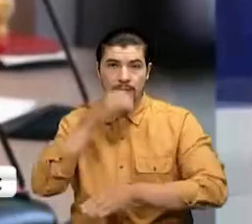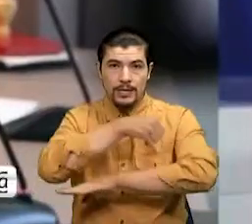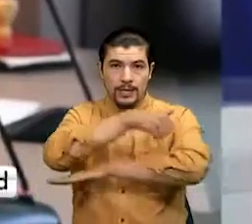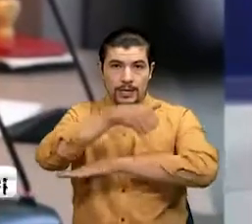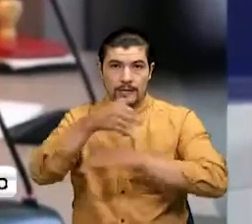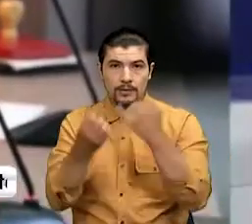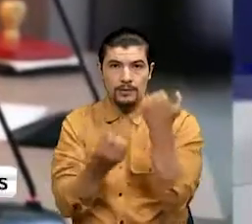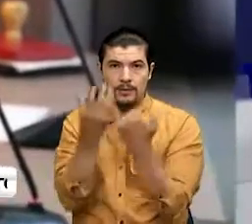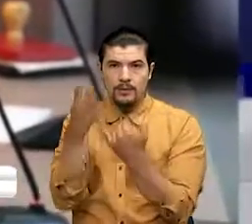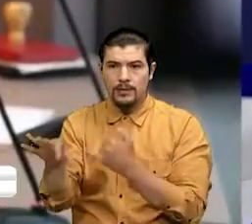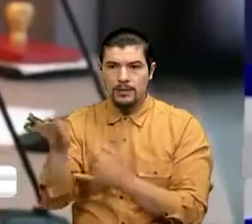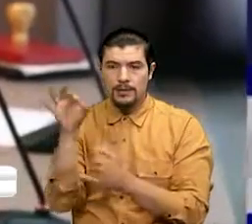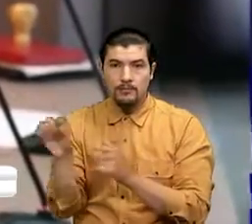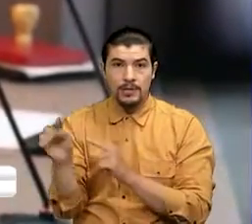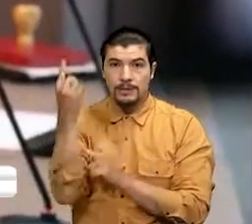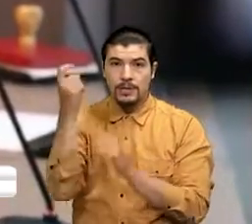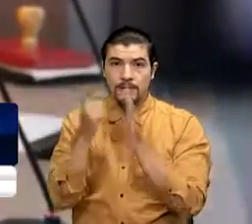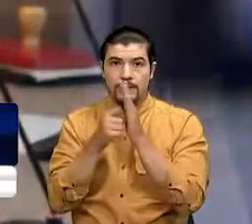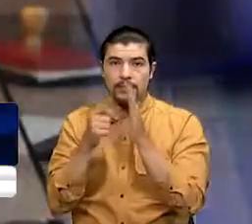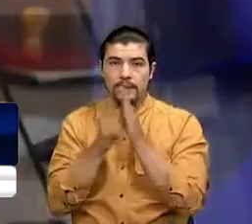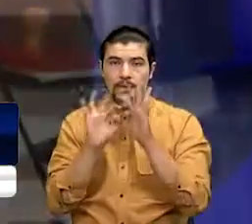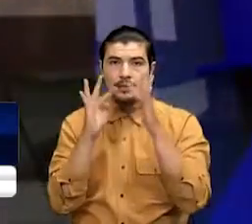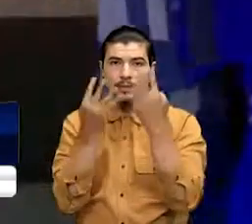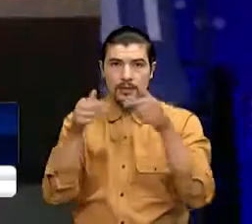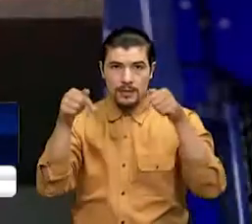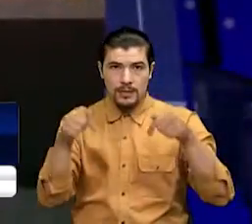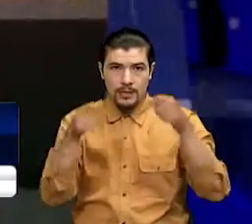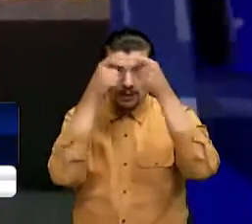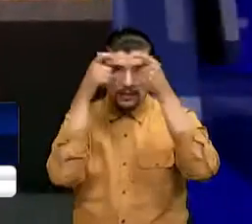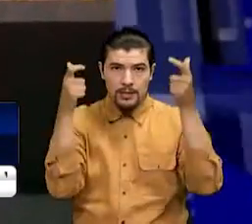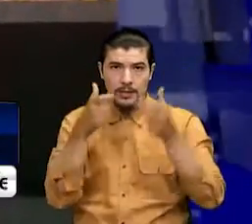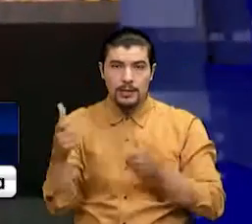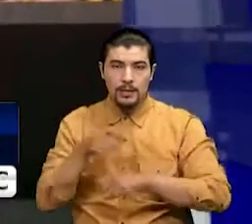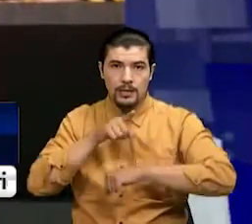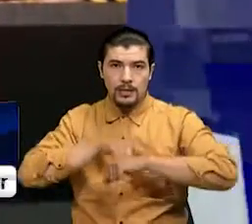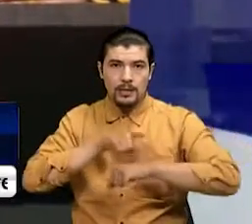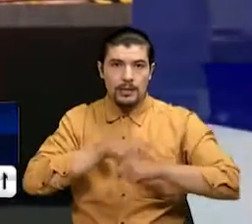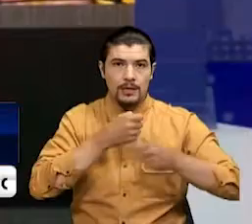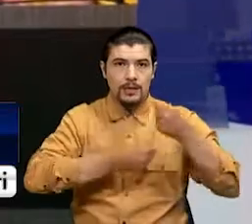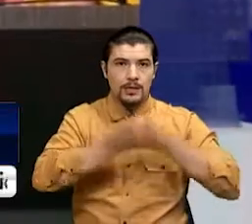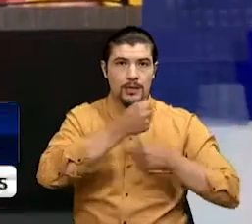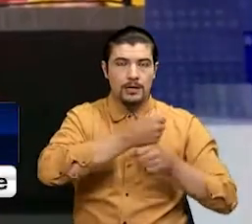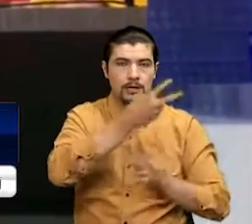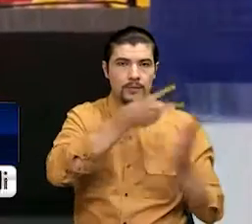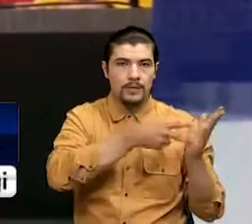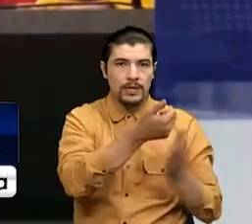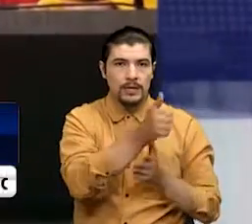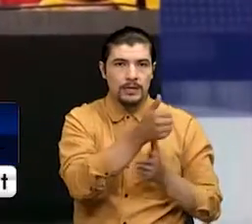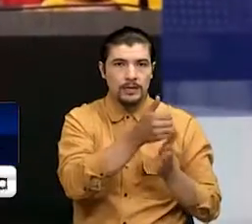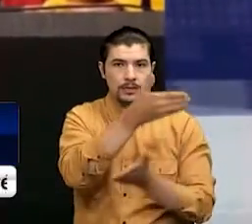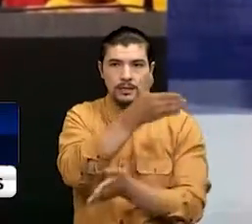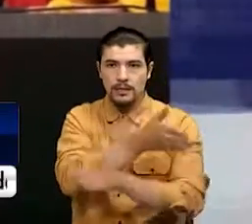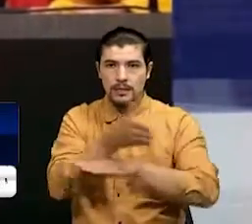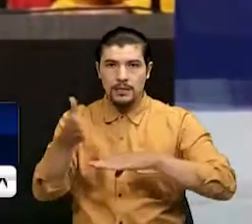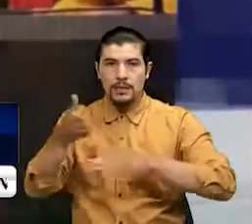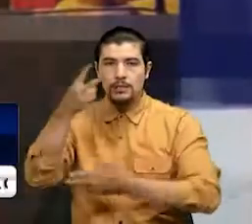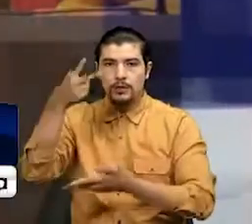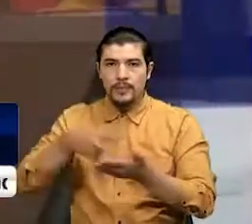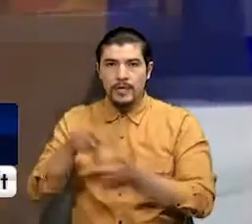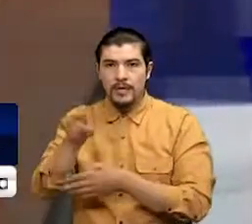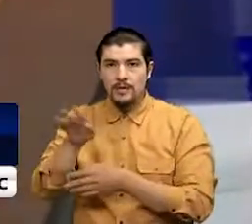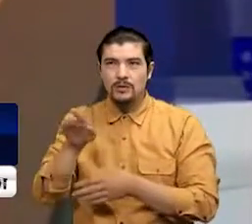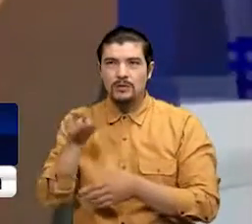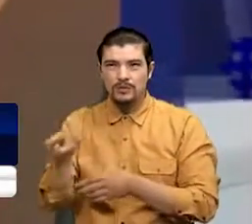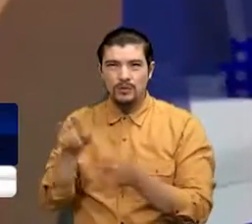elegido por primera vez como senador de la república para el período 2010-2014 a través del partido político opción ciudadana